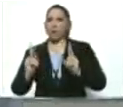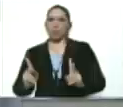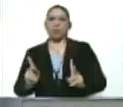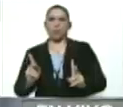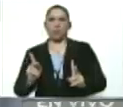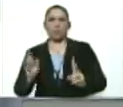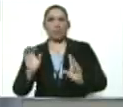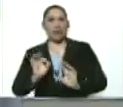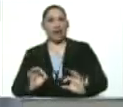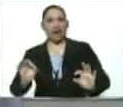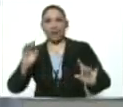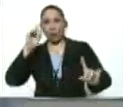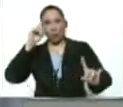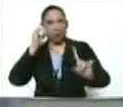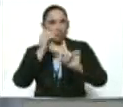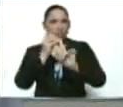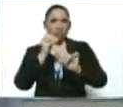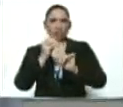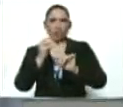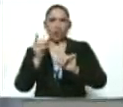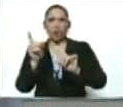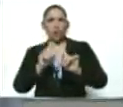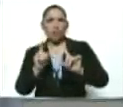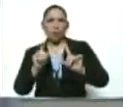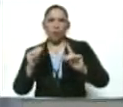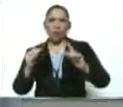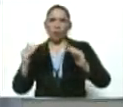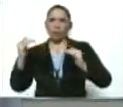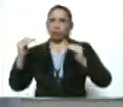objetivos, ni imparciales para